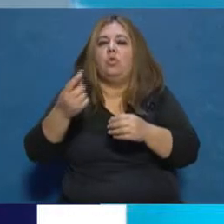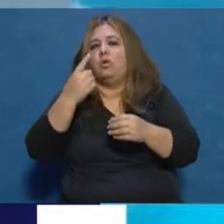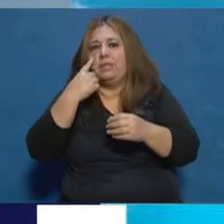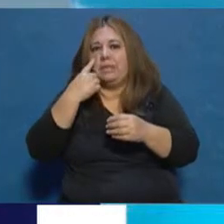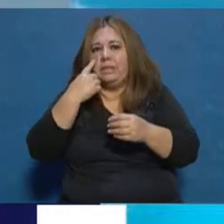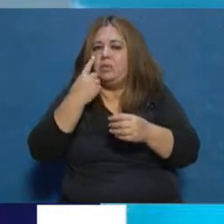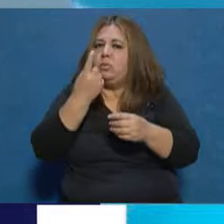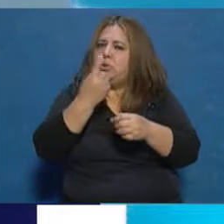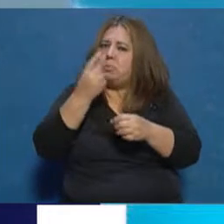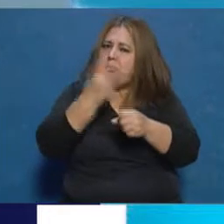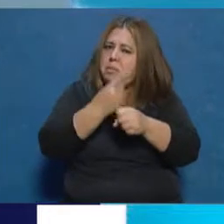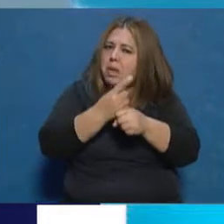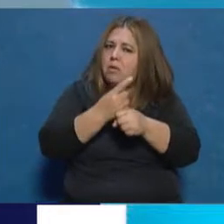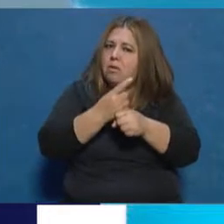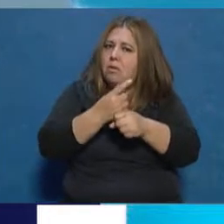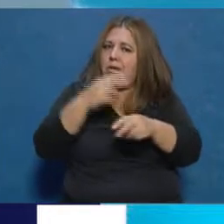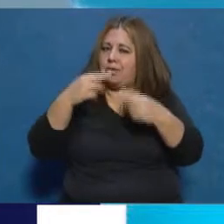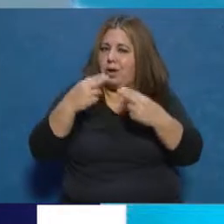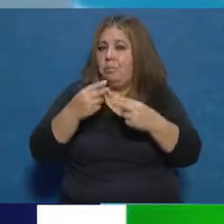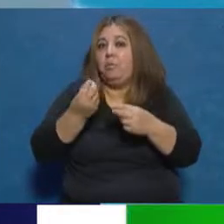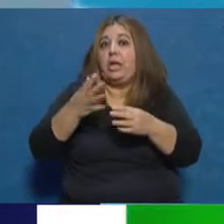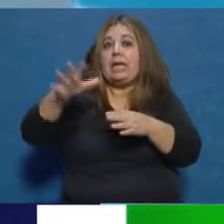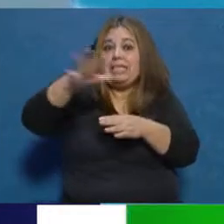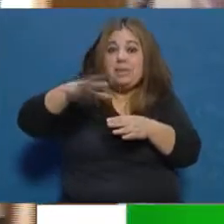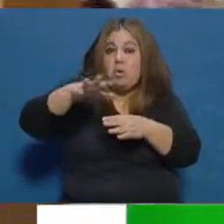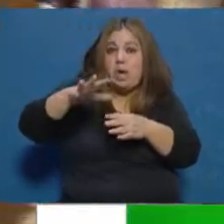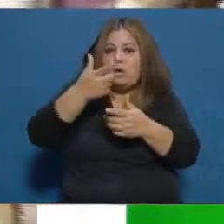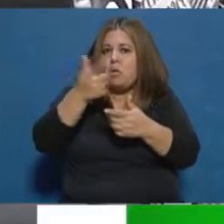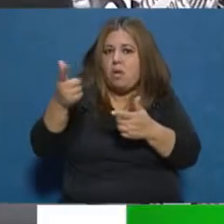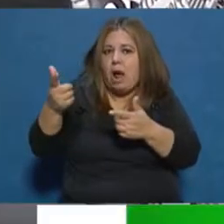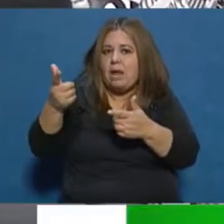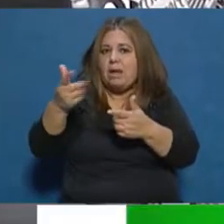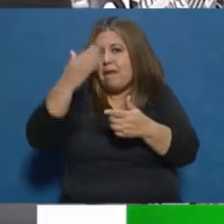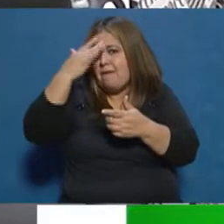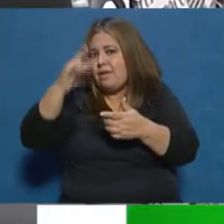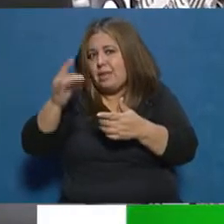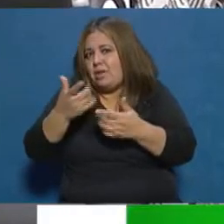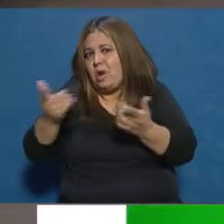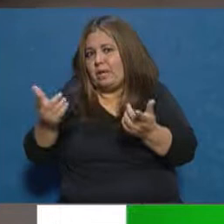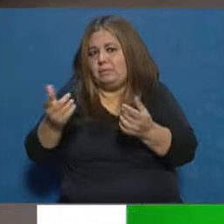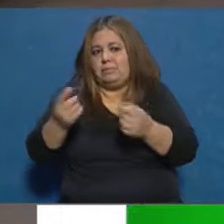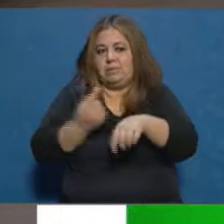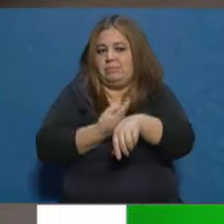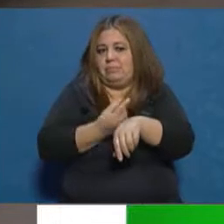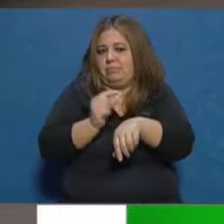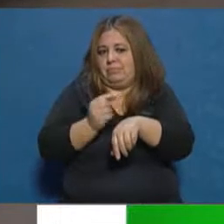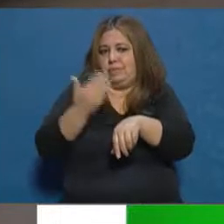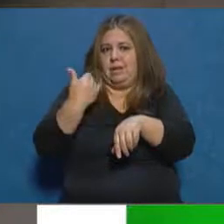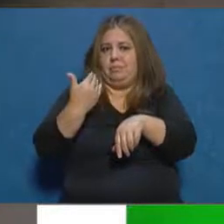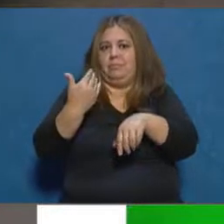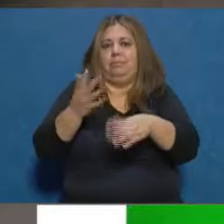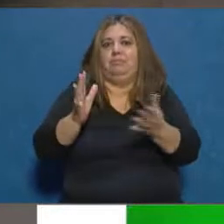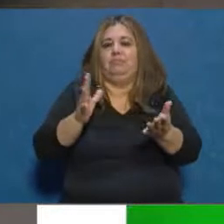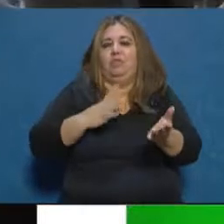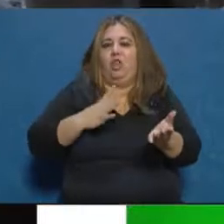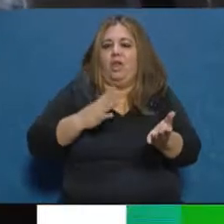que definitivamente vuelvan a trabajar. Pero lo cierto es que en las últimas horas no ha habido novedades al respecto y la tensión en